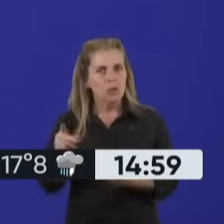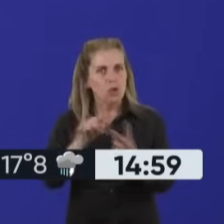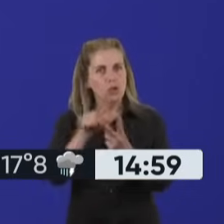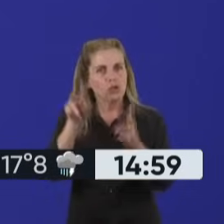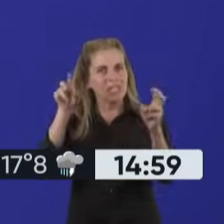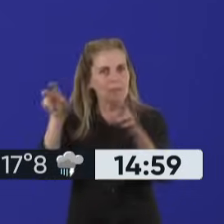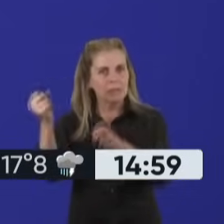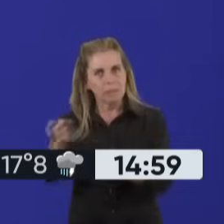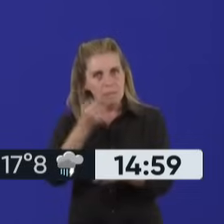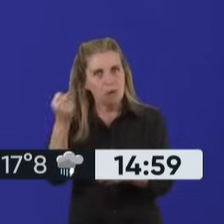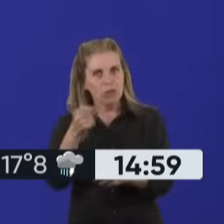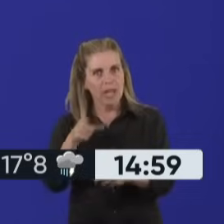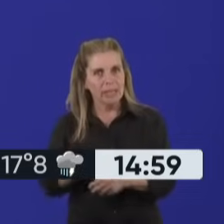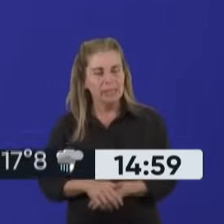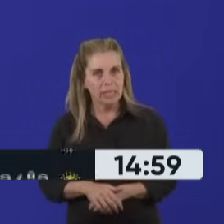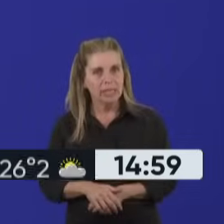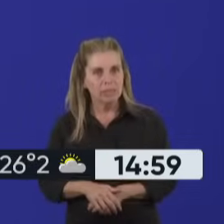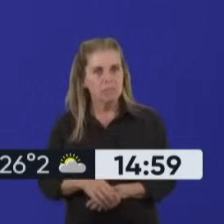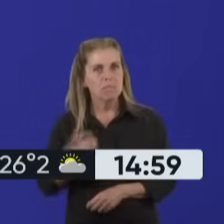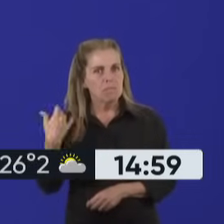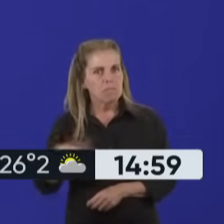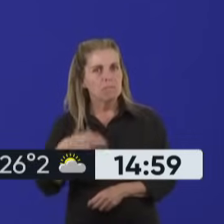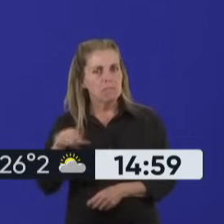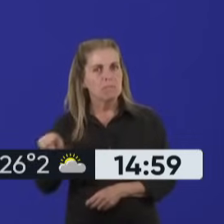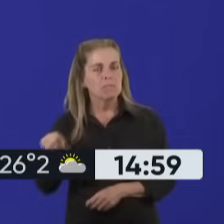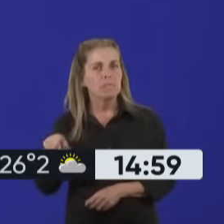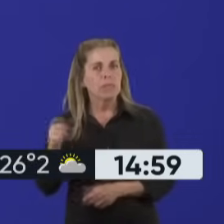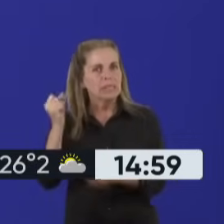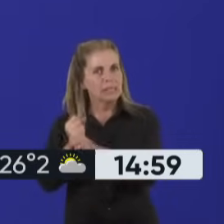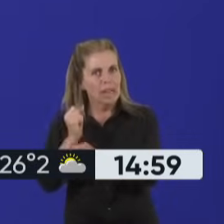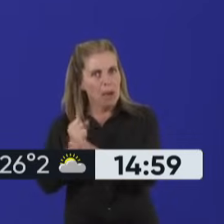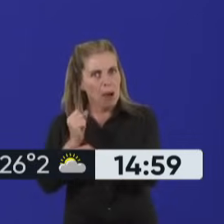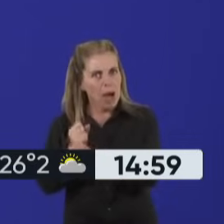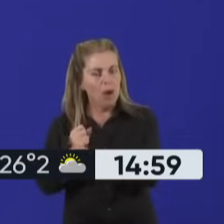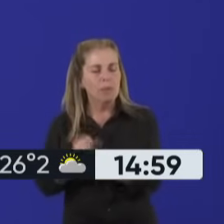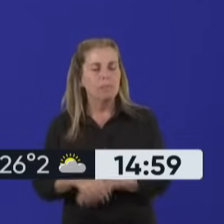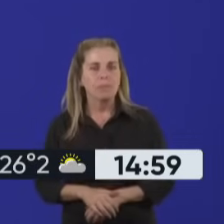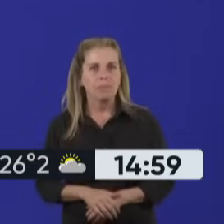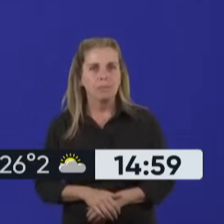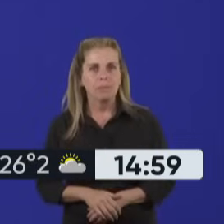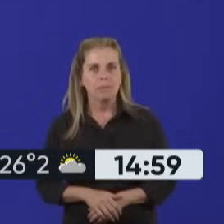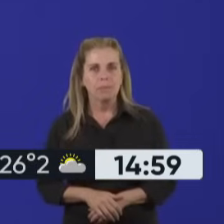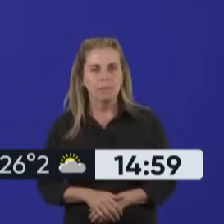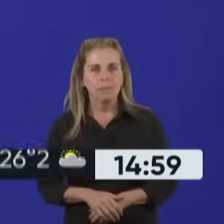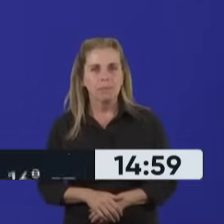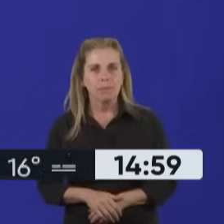entonces son cosas y necesitan de mucha energía y de mucha estabilidad.